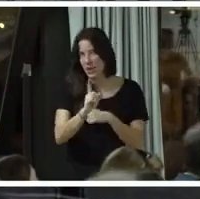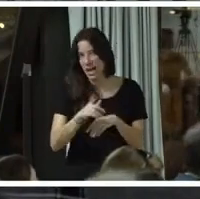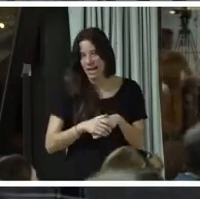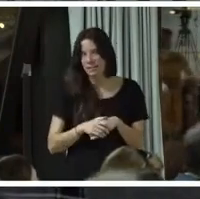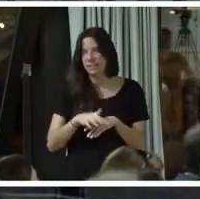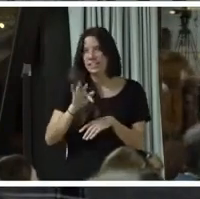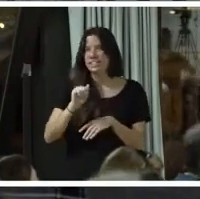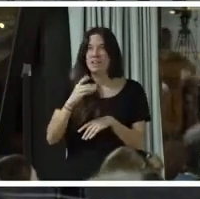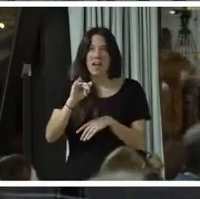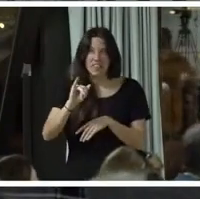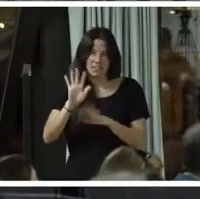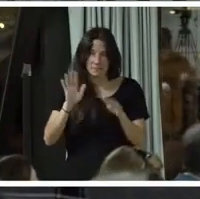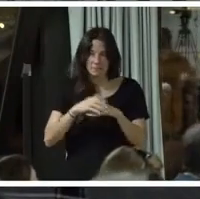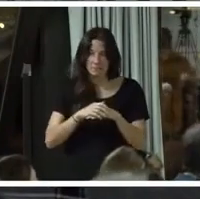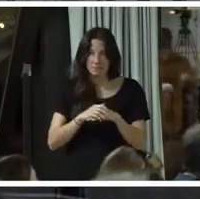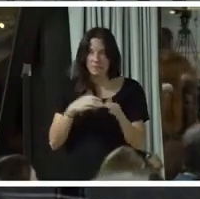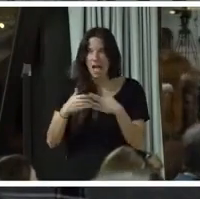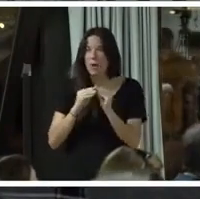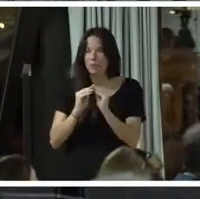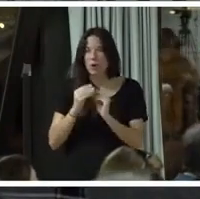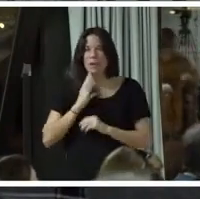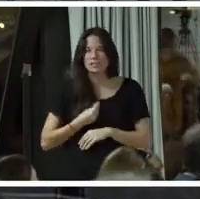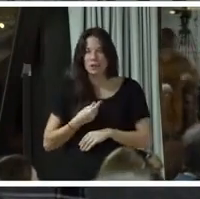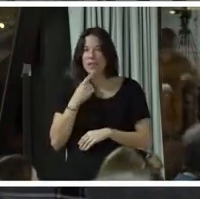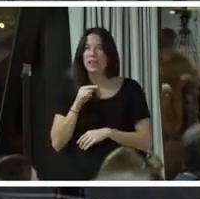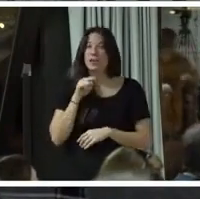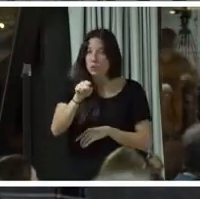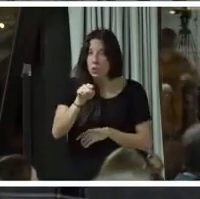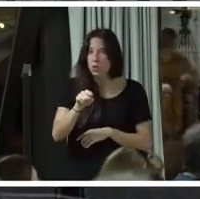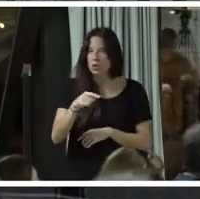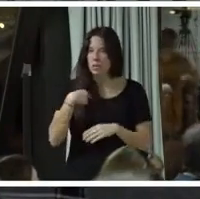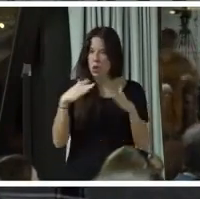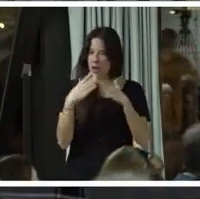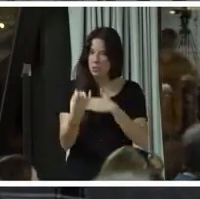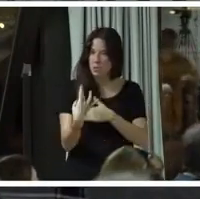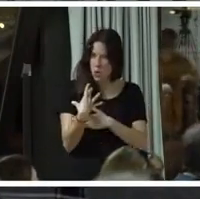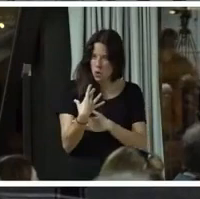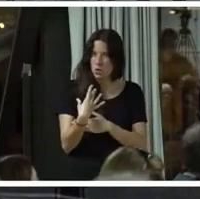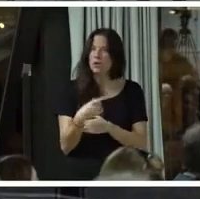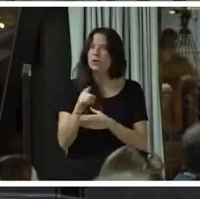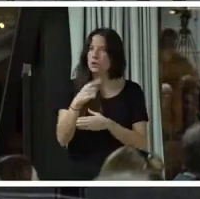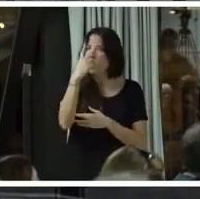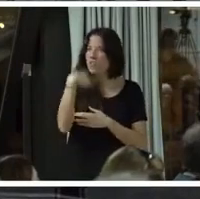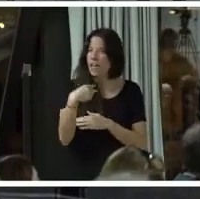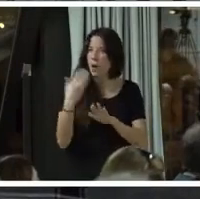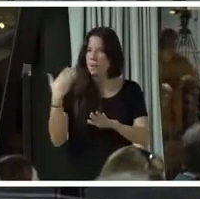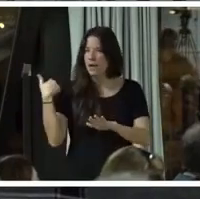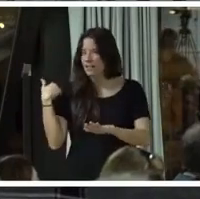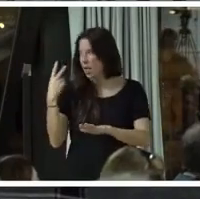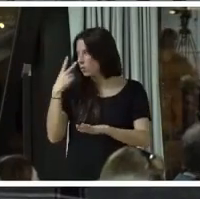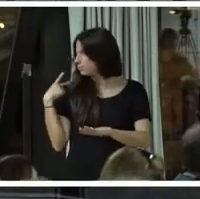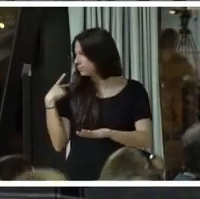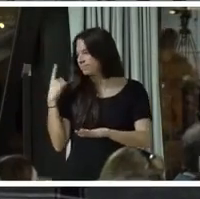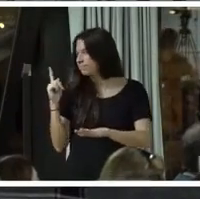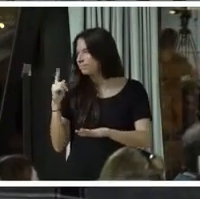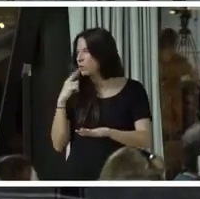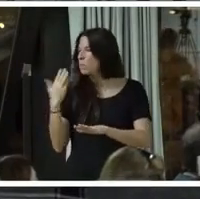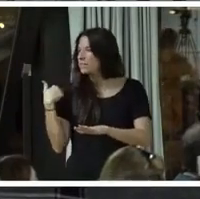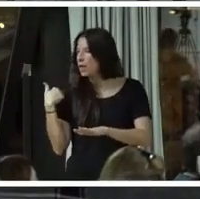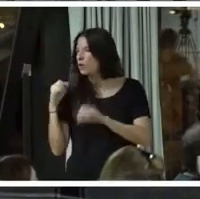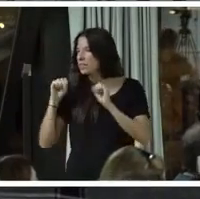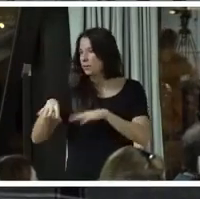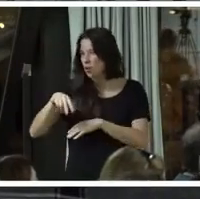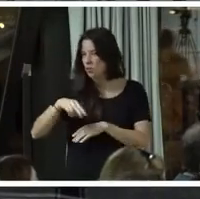fad houda y dice eh tú que me desalojos de mi hogar eres ciego a tu pasado que nunca te